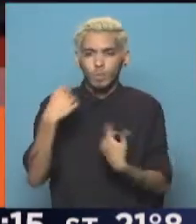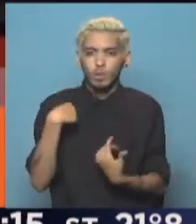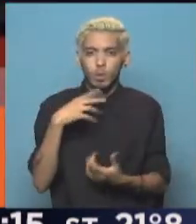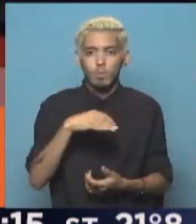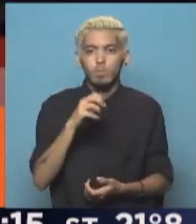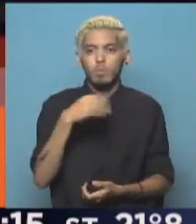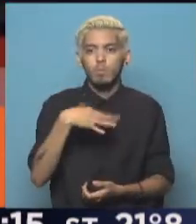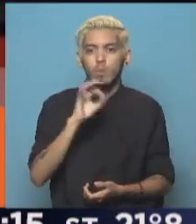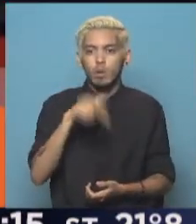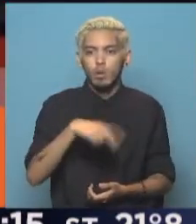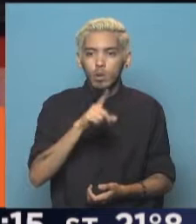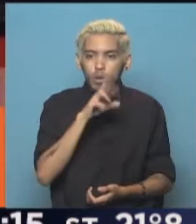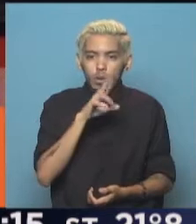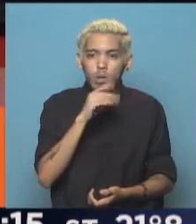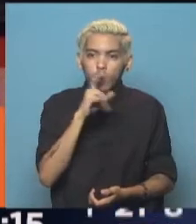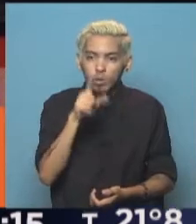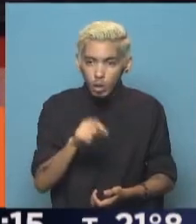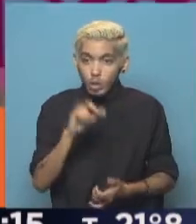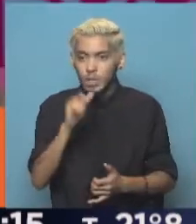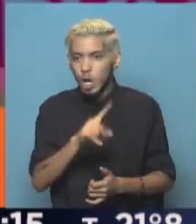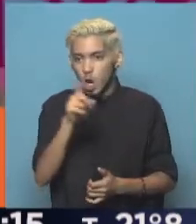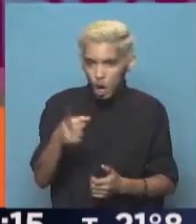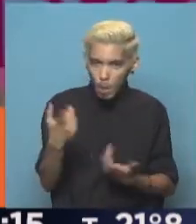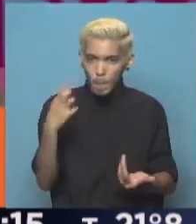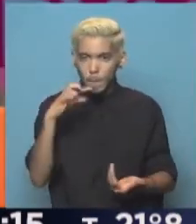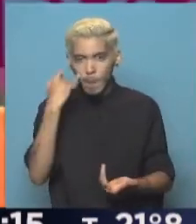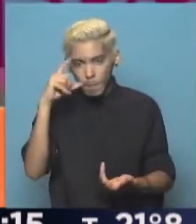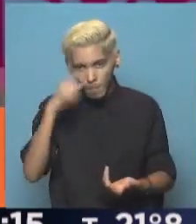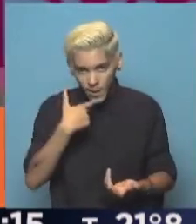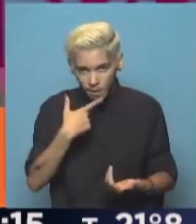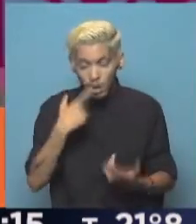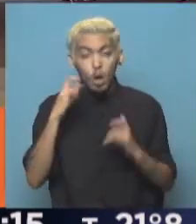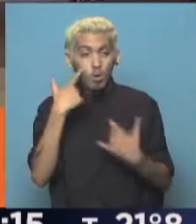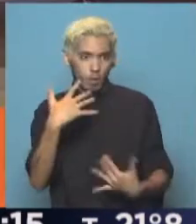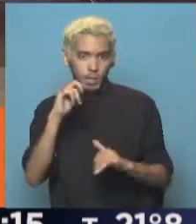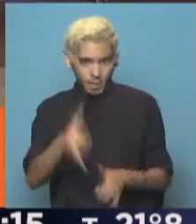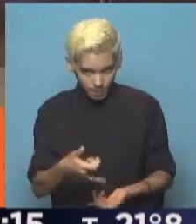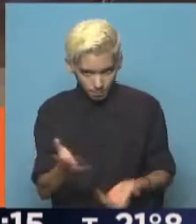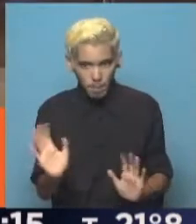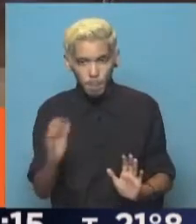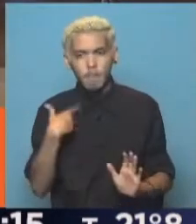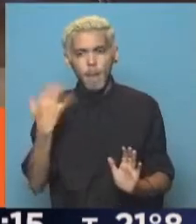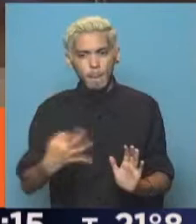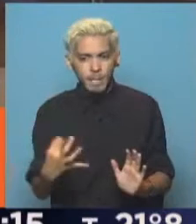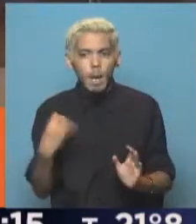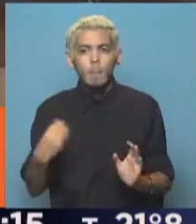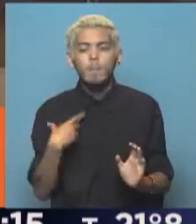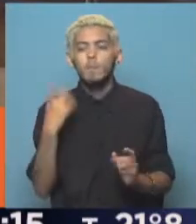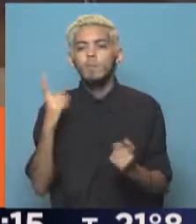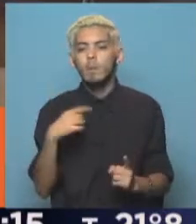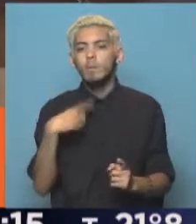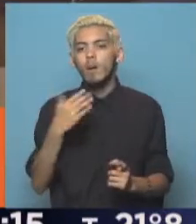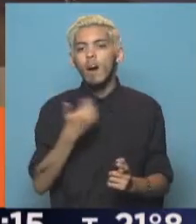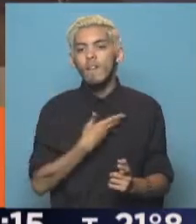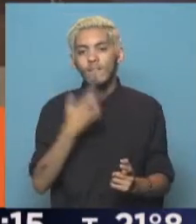monotributista entonces soy o no soy pyme lo primero que tenemos dejar en claro es que claro que son pymes son pymes especiales porque están inscriptas en un régimen en afip